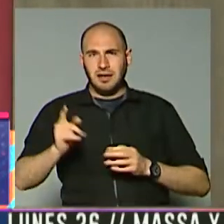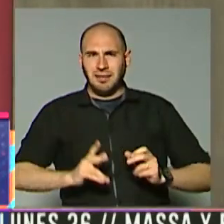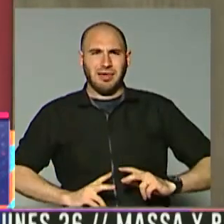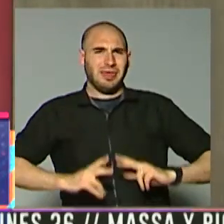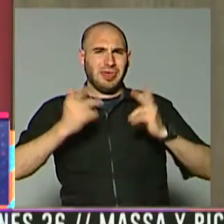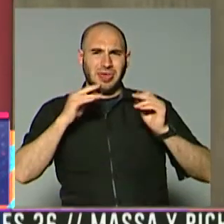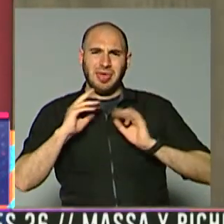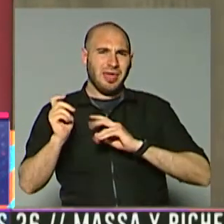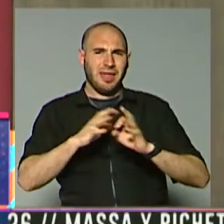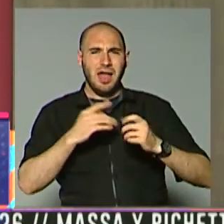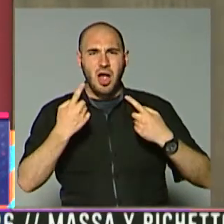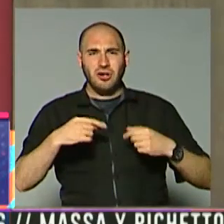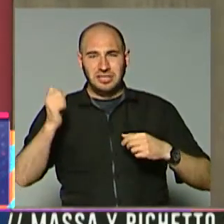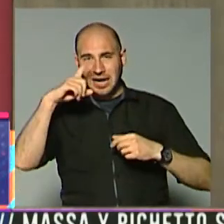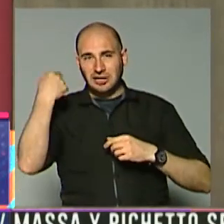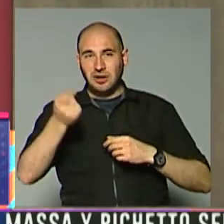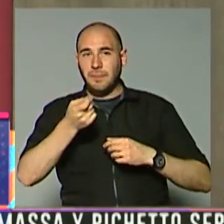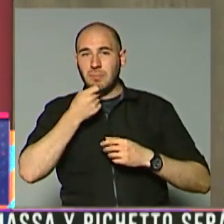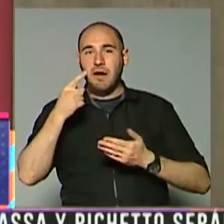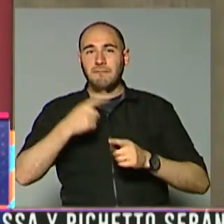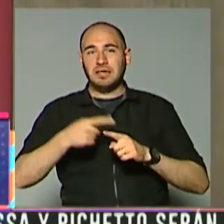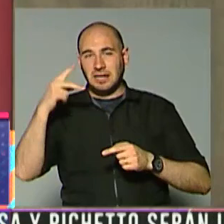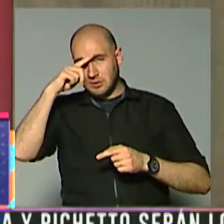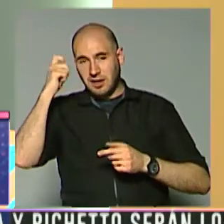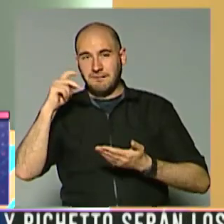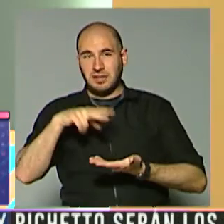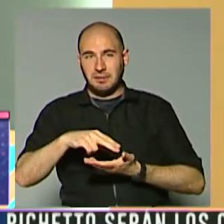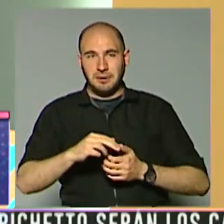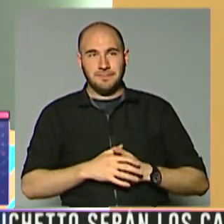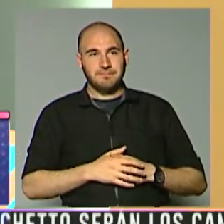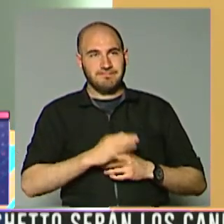escándalo hablando de algo tan internacional como es la Fiesta Nacional de la Vendimia. Muchísimas gracias. Gracias.